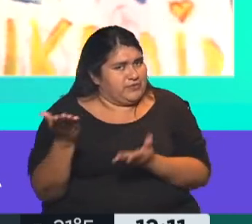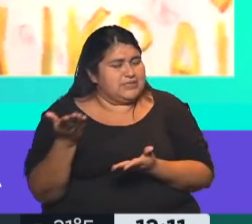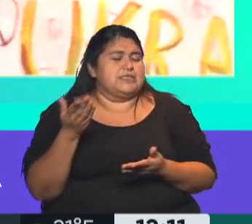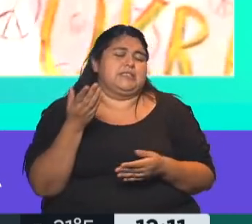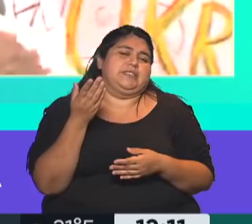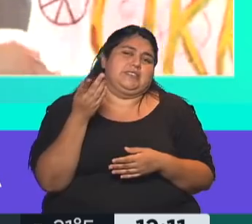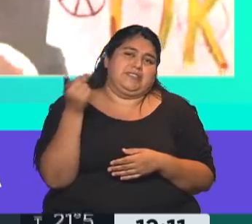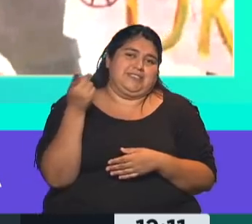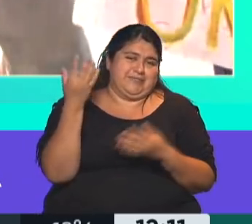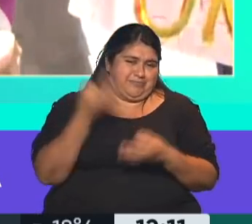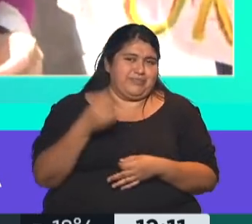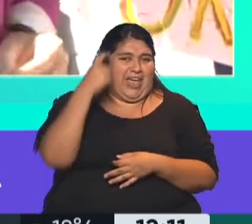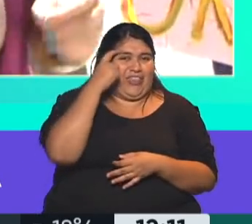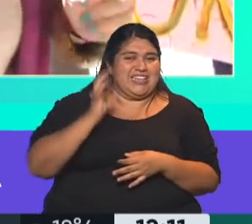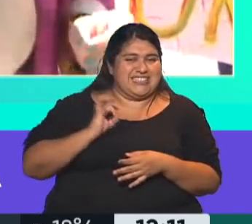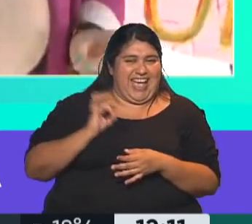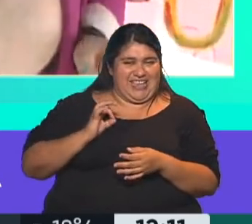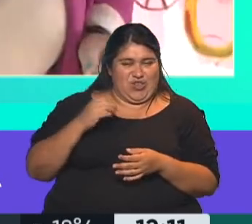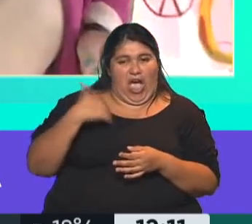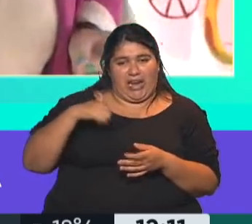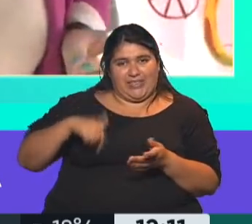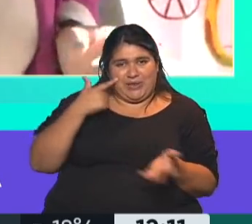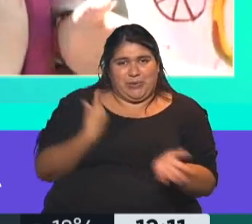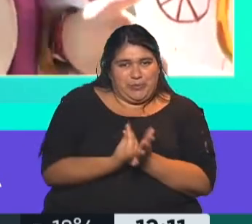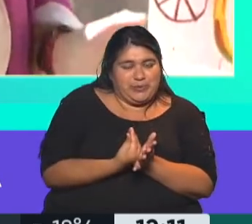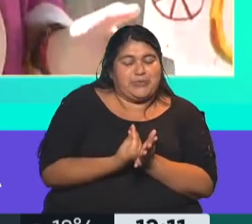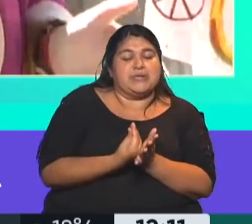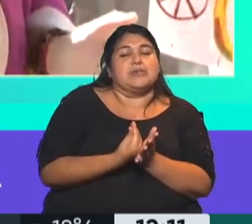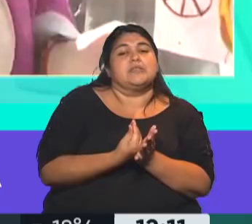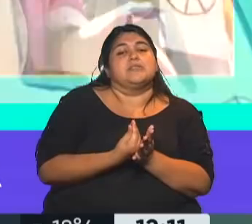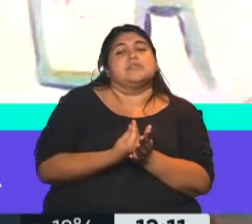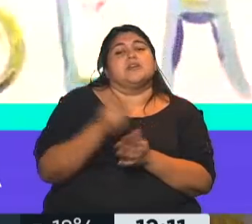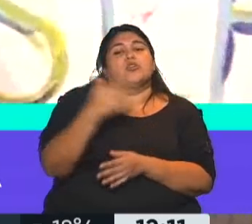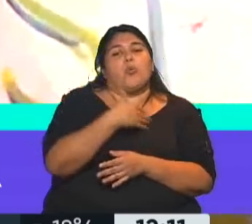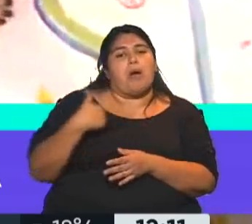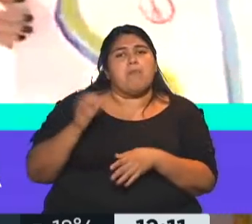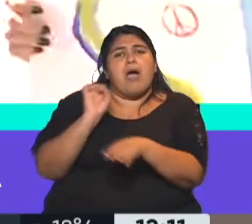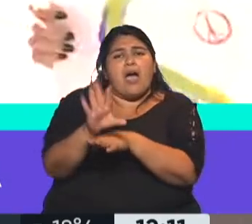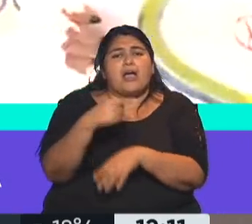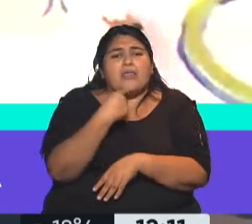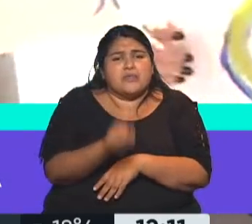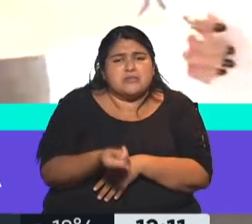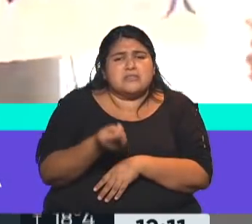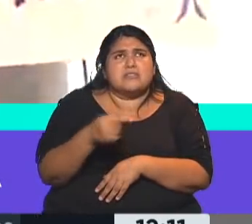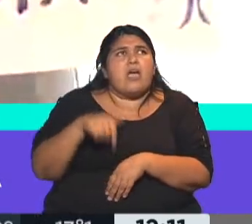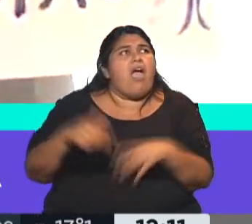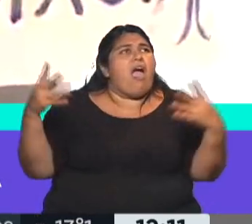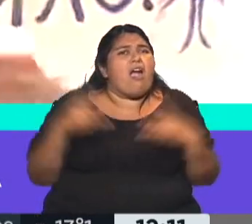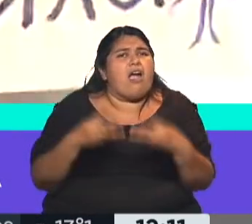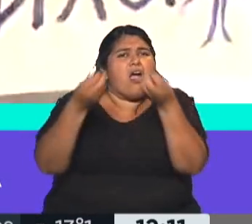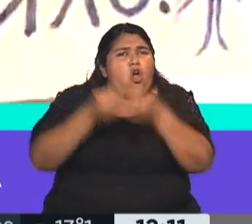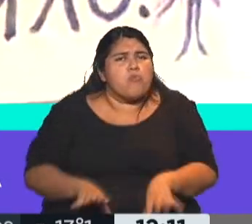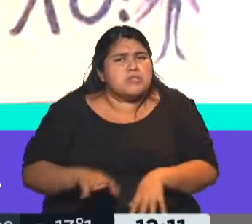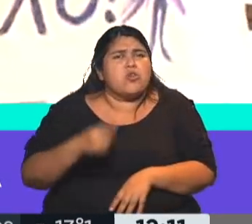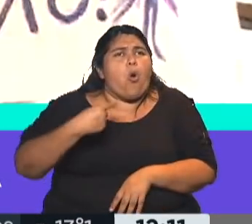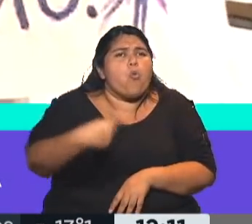ciudadana ucraniana que hace 10 años se encuentra viviendo en nuestro país. El mensaje de su mamá: Leila, ha comenzado la guerra. No sabe